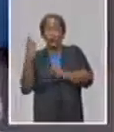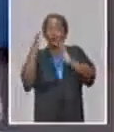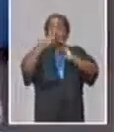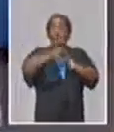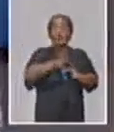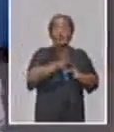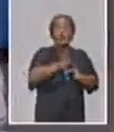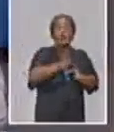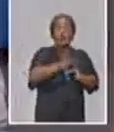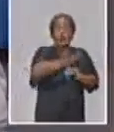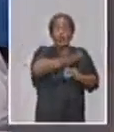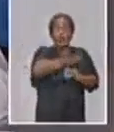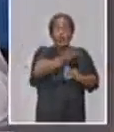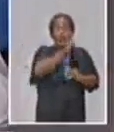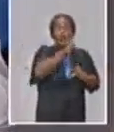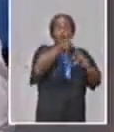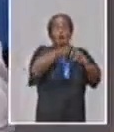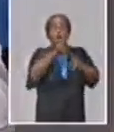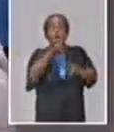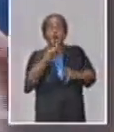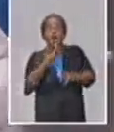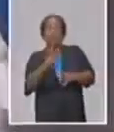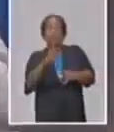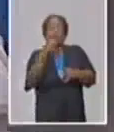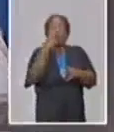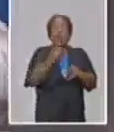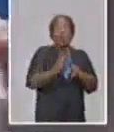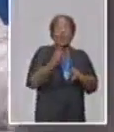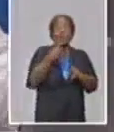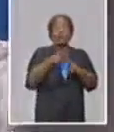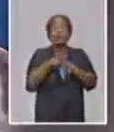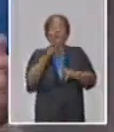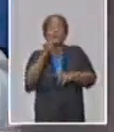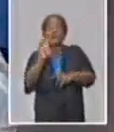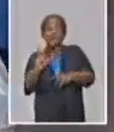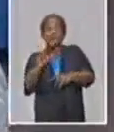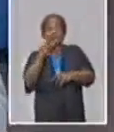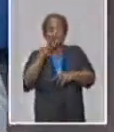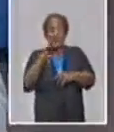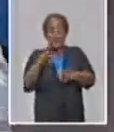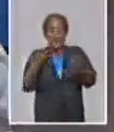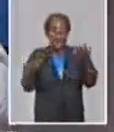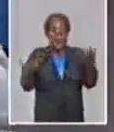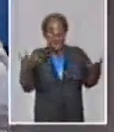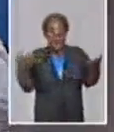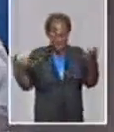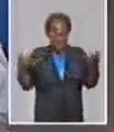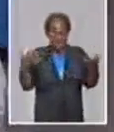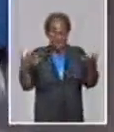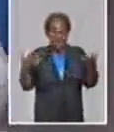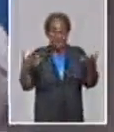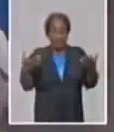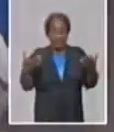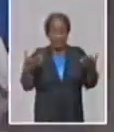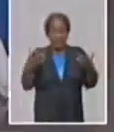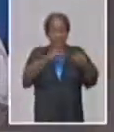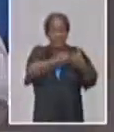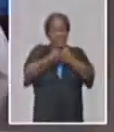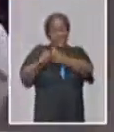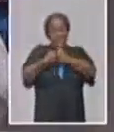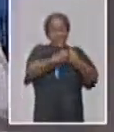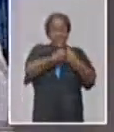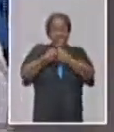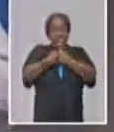con un tipo de cambio 1 con 24 1.25 eso crea una distorsión en el sistema de precios relativos y crea incluso una institución en la